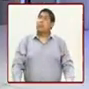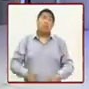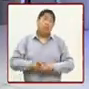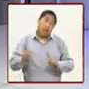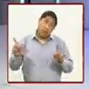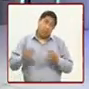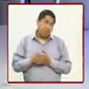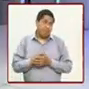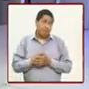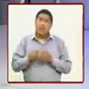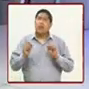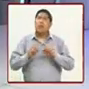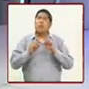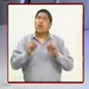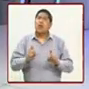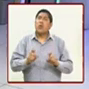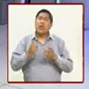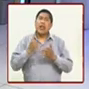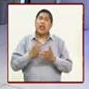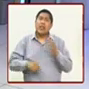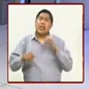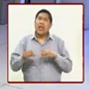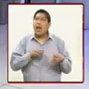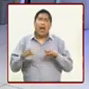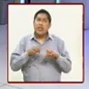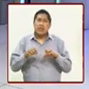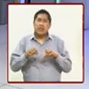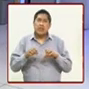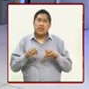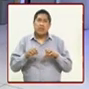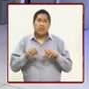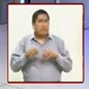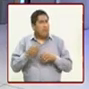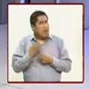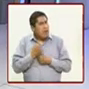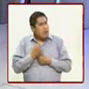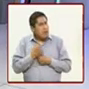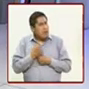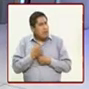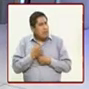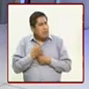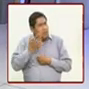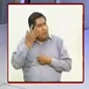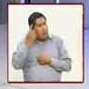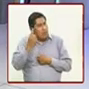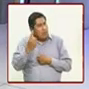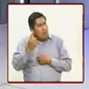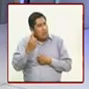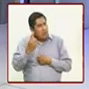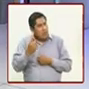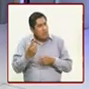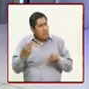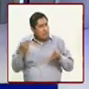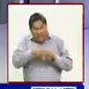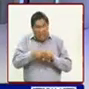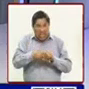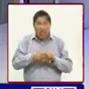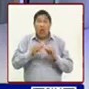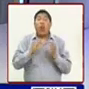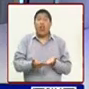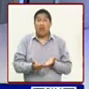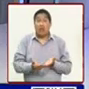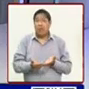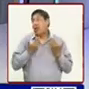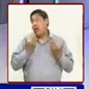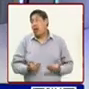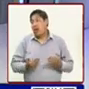Pero le paso una pregunta. ¿Qué haría usted? ¿Qué sería capaz de hacer por un cupo de colegio? Sí, estamos